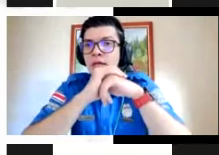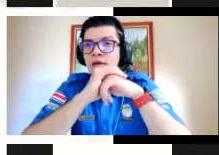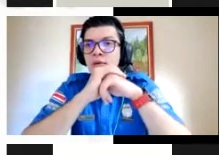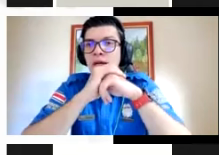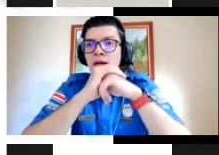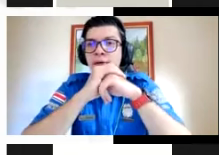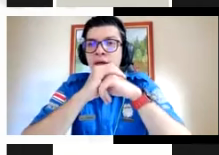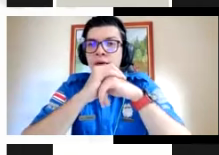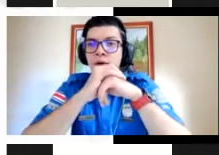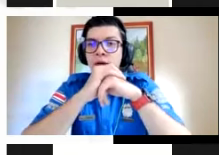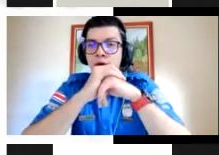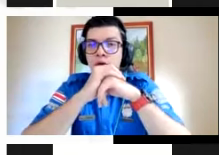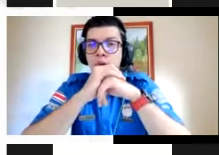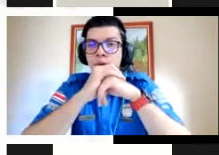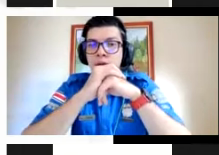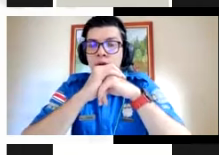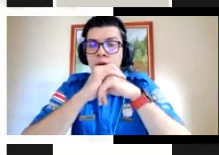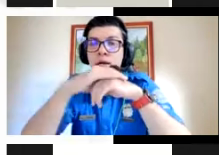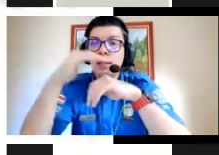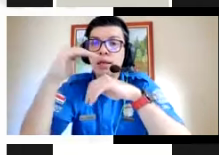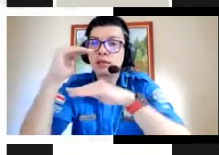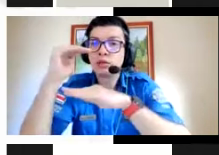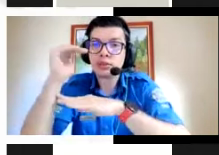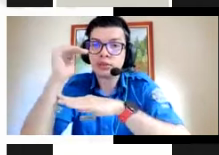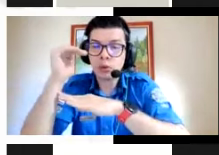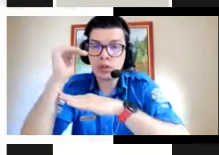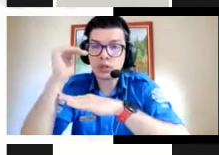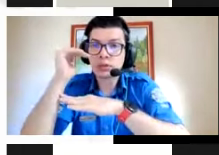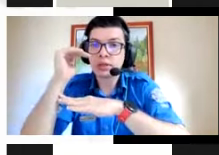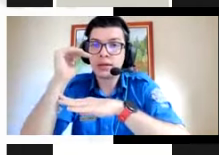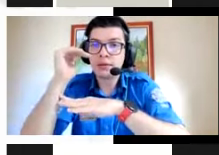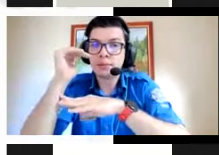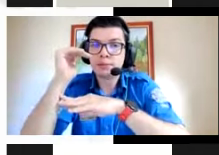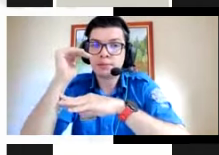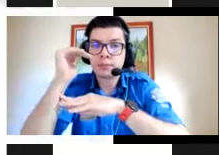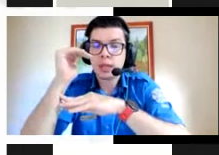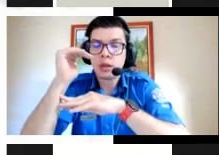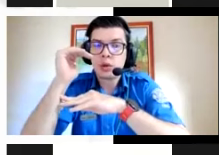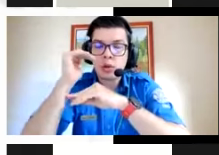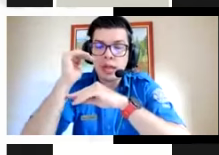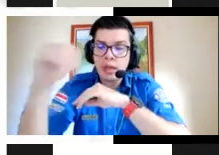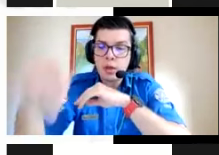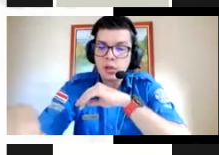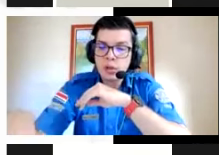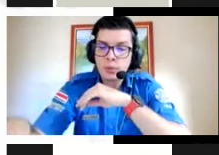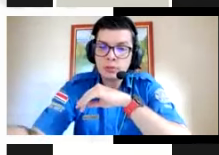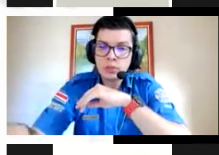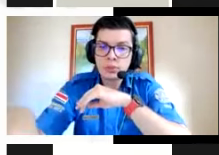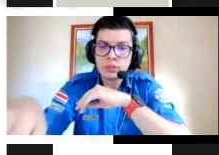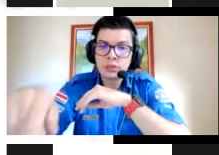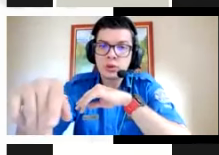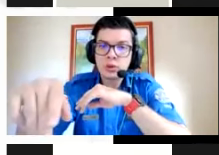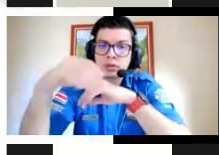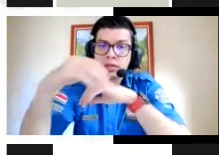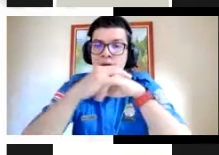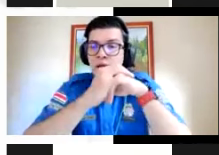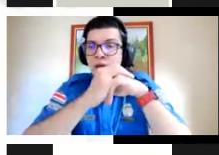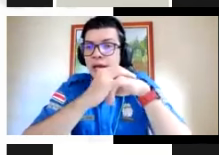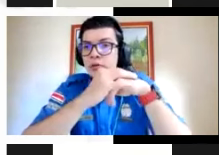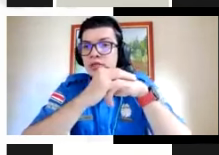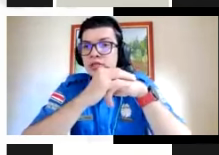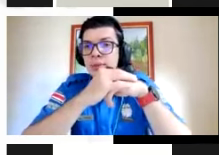pero tienen un grave incumplimiento y es su posición horizontal. ¿Ok? Una posición